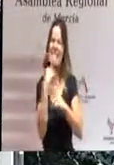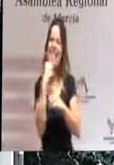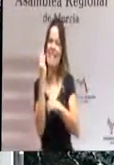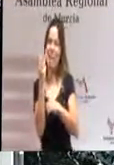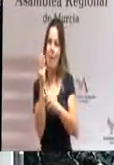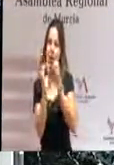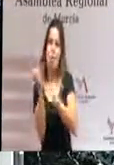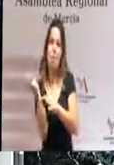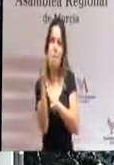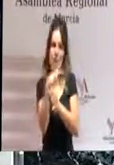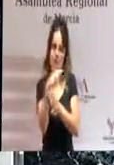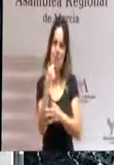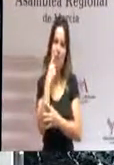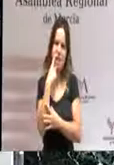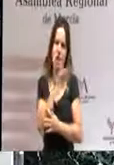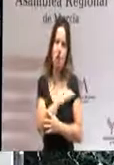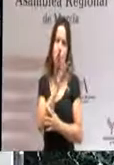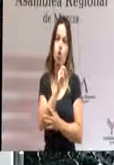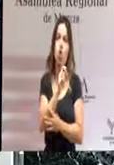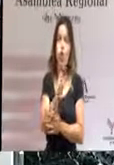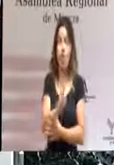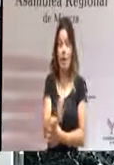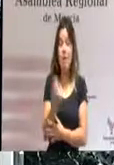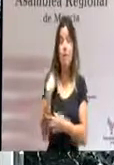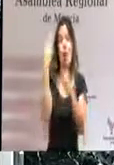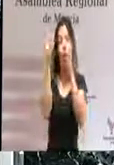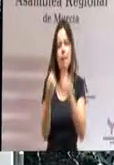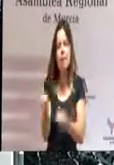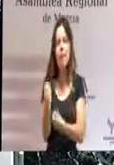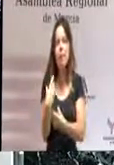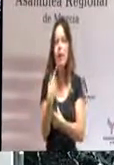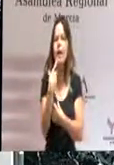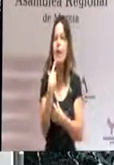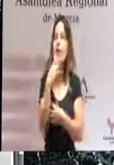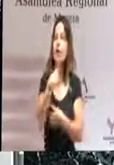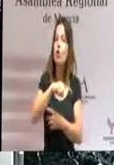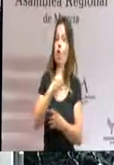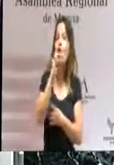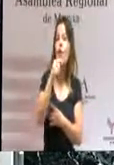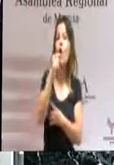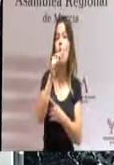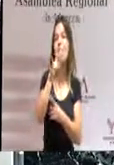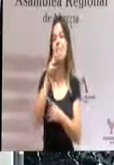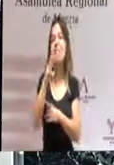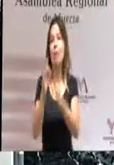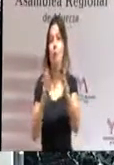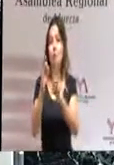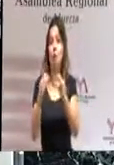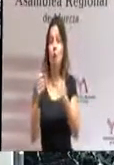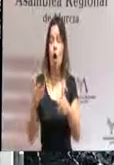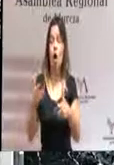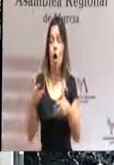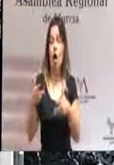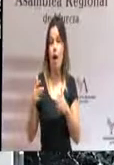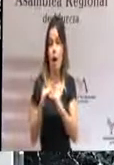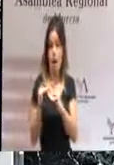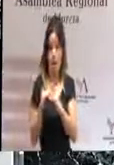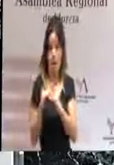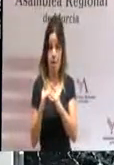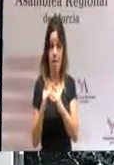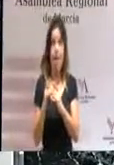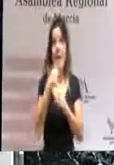señor Tobar, esas estadísticas nos dicen que tenemos un 0,23% más de camas hospitalarias que de la media